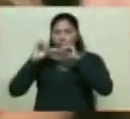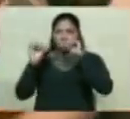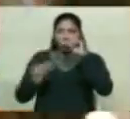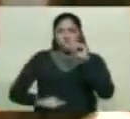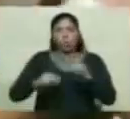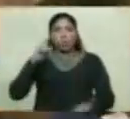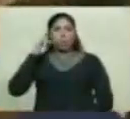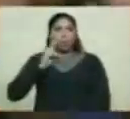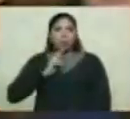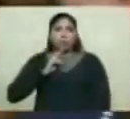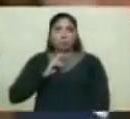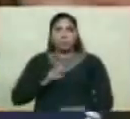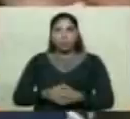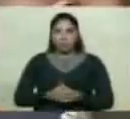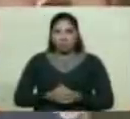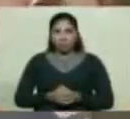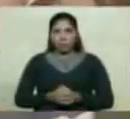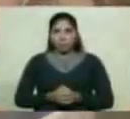bolívar